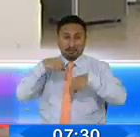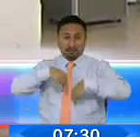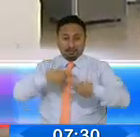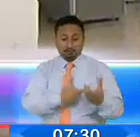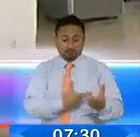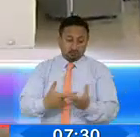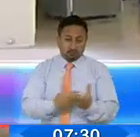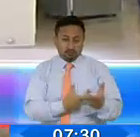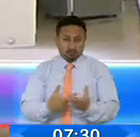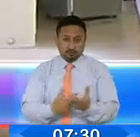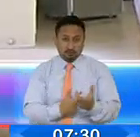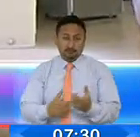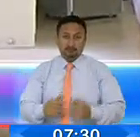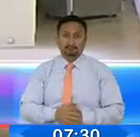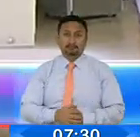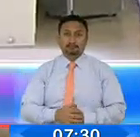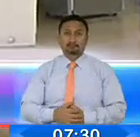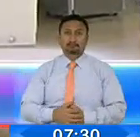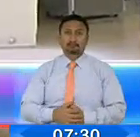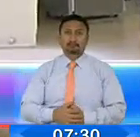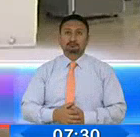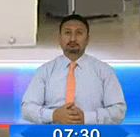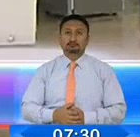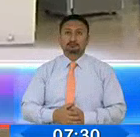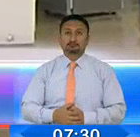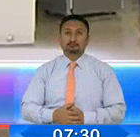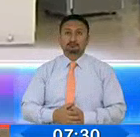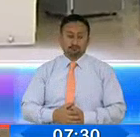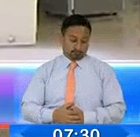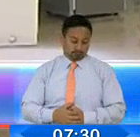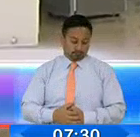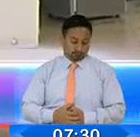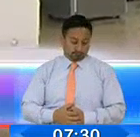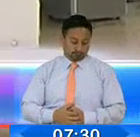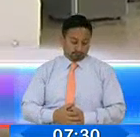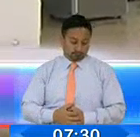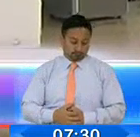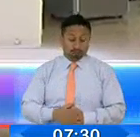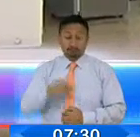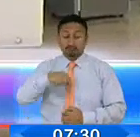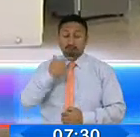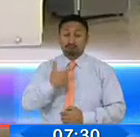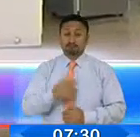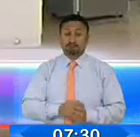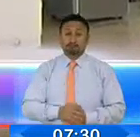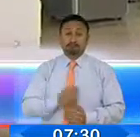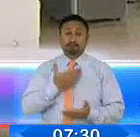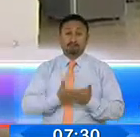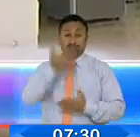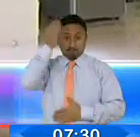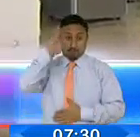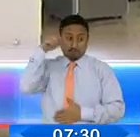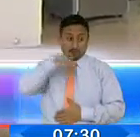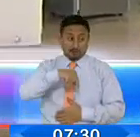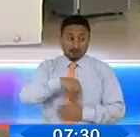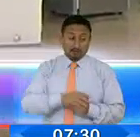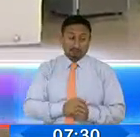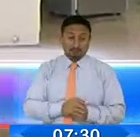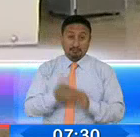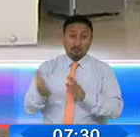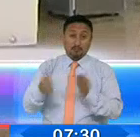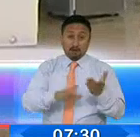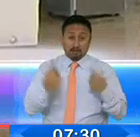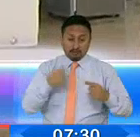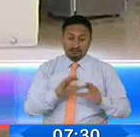a esta hora de la mañana el personal del Cuerpo de Bomberos de Guayaquil. Repetimos, afortunadamente no hay víctimas que lamentar,